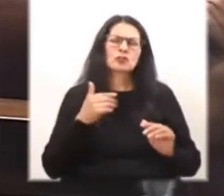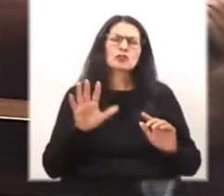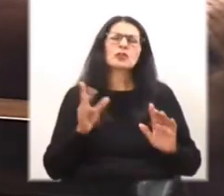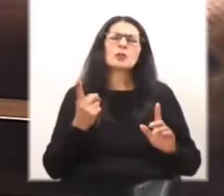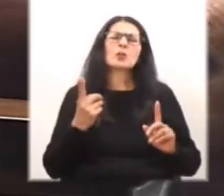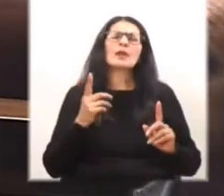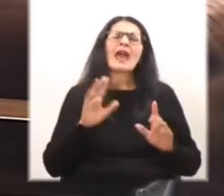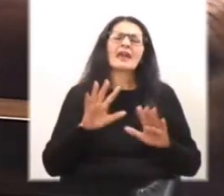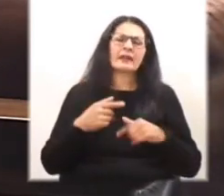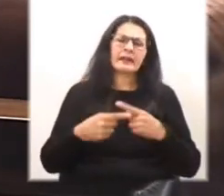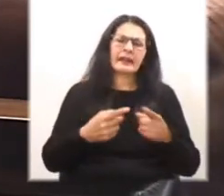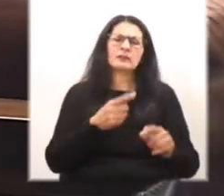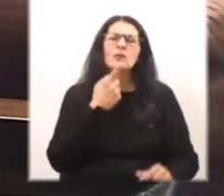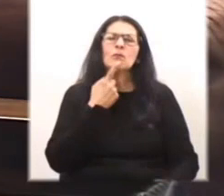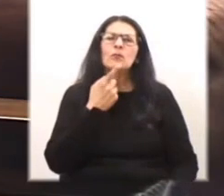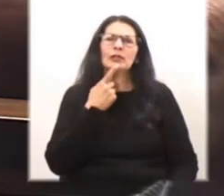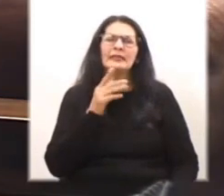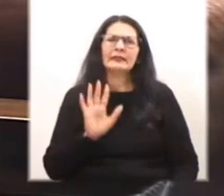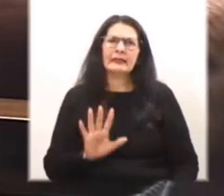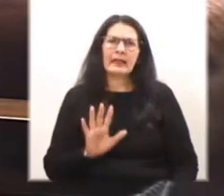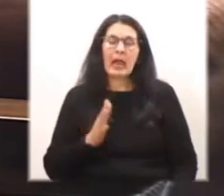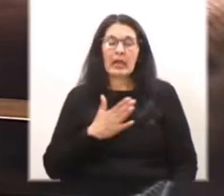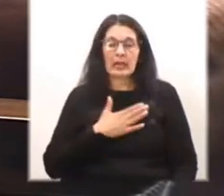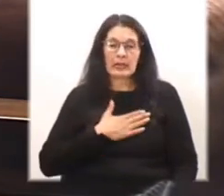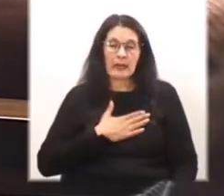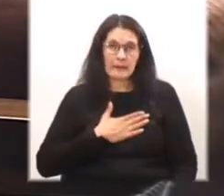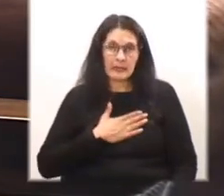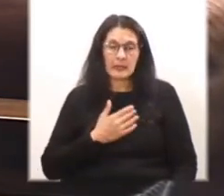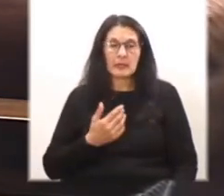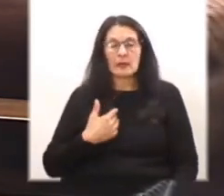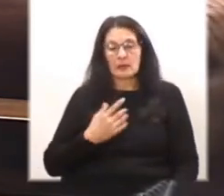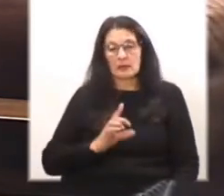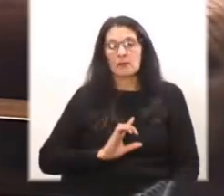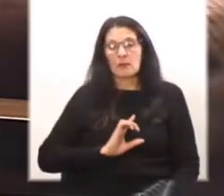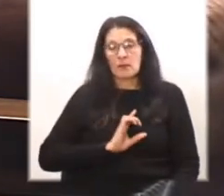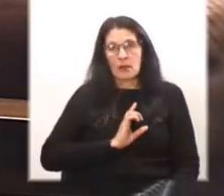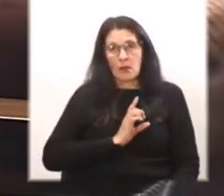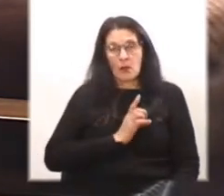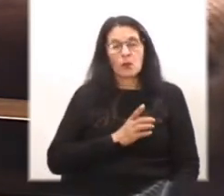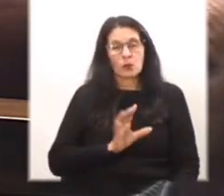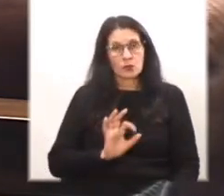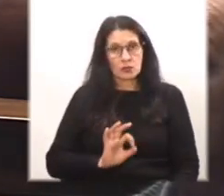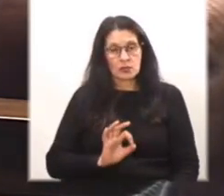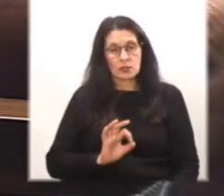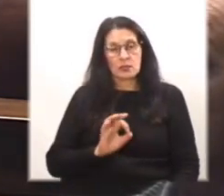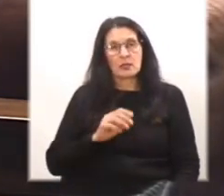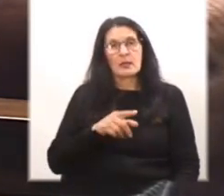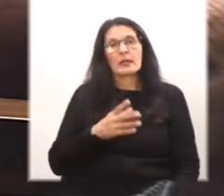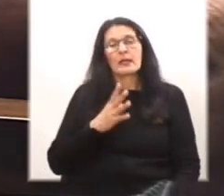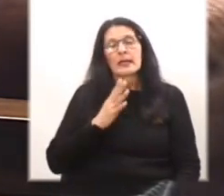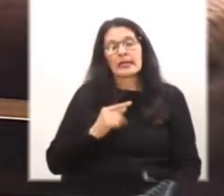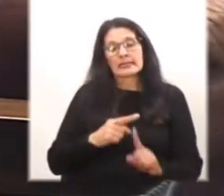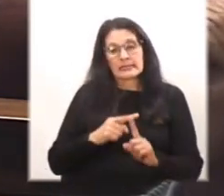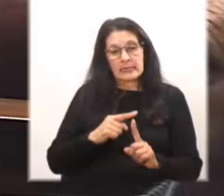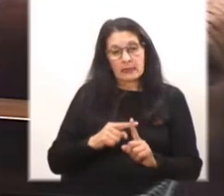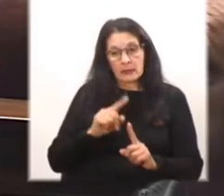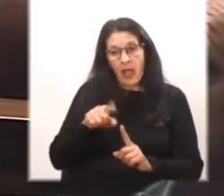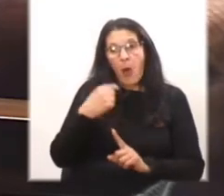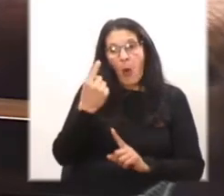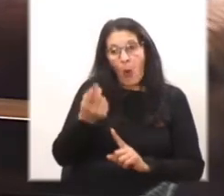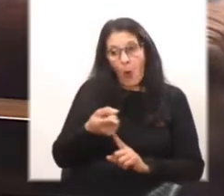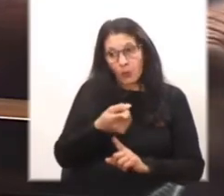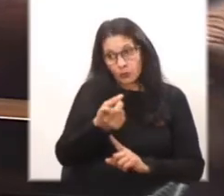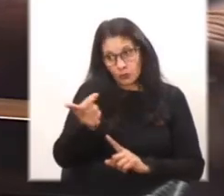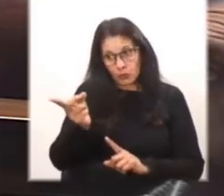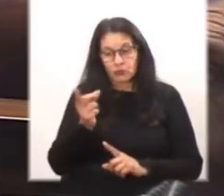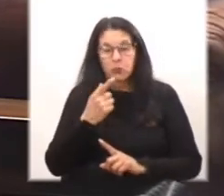política que me enorgullezco de que existan otros